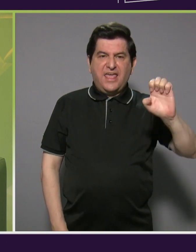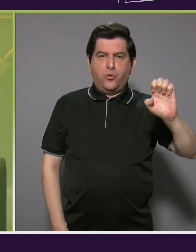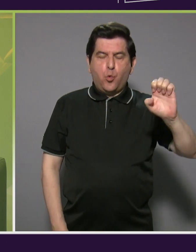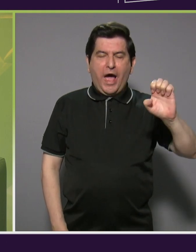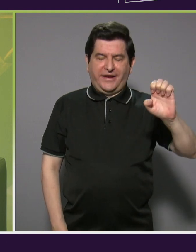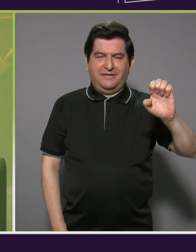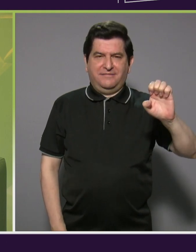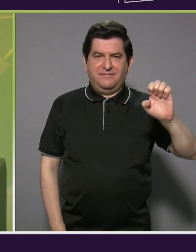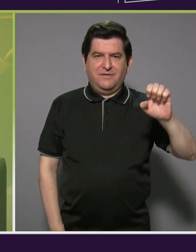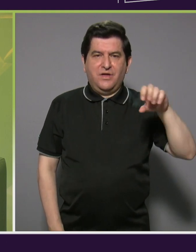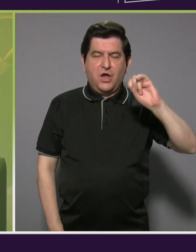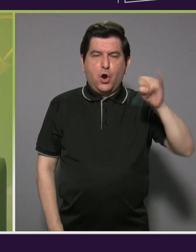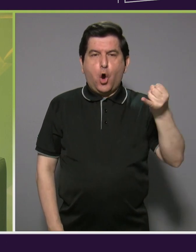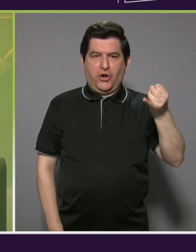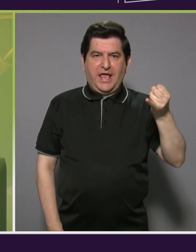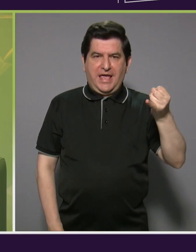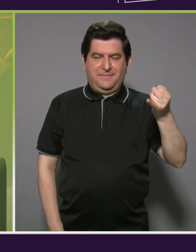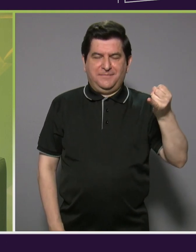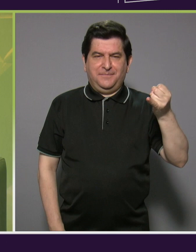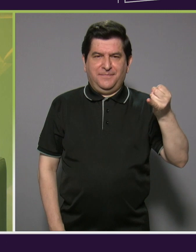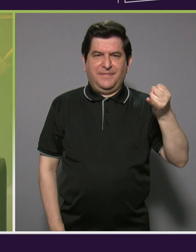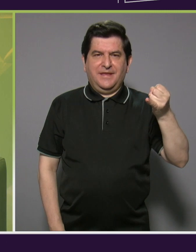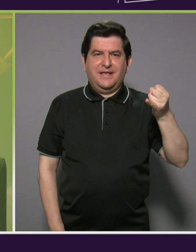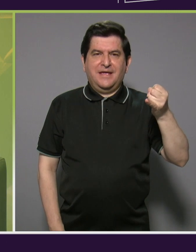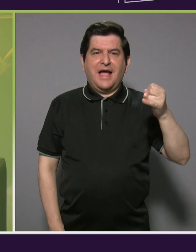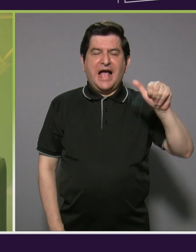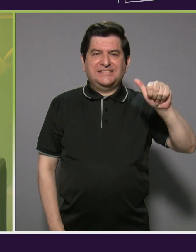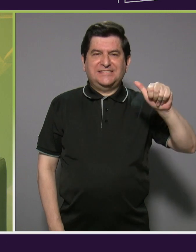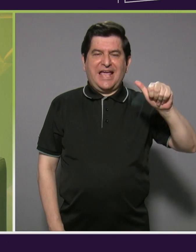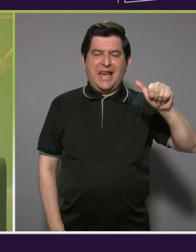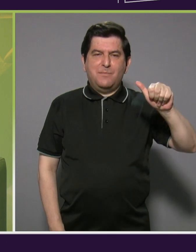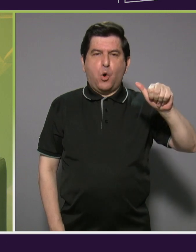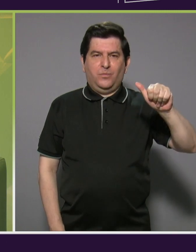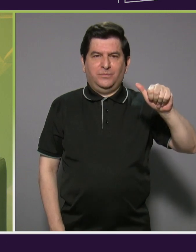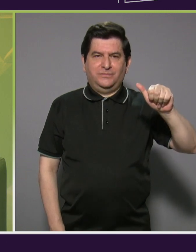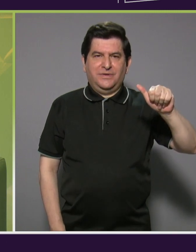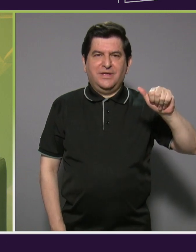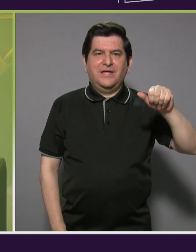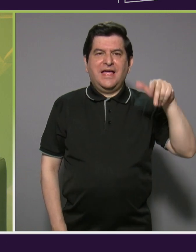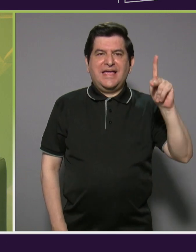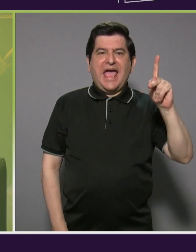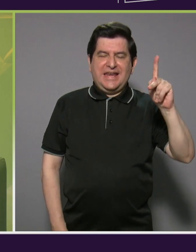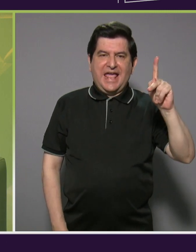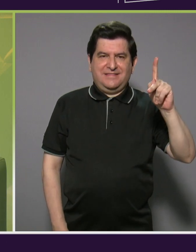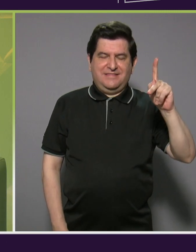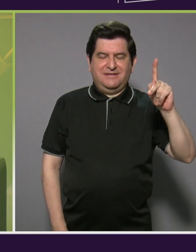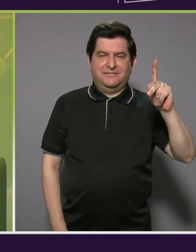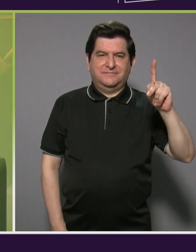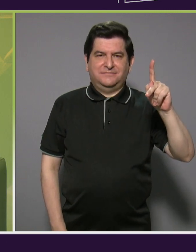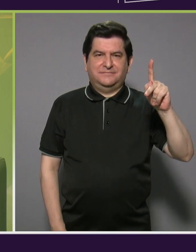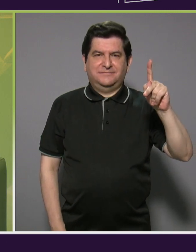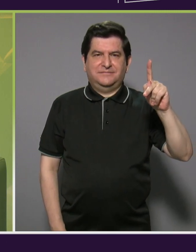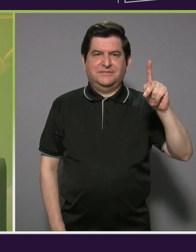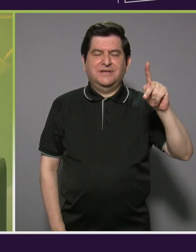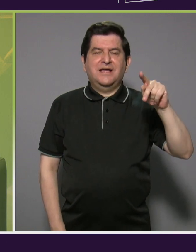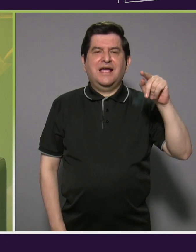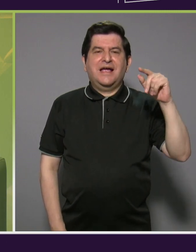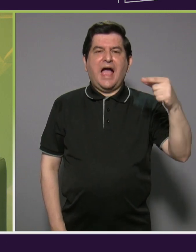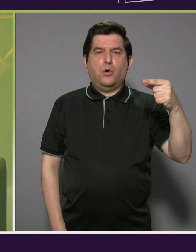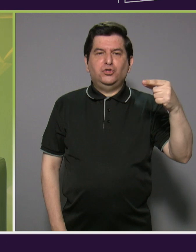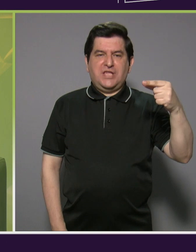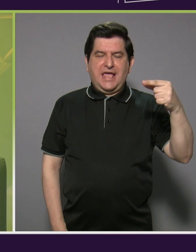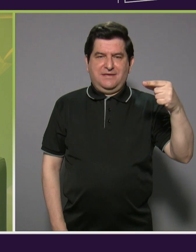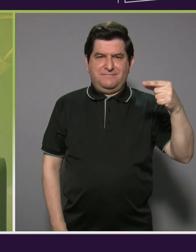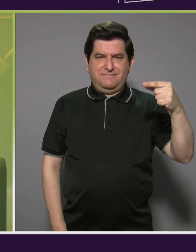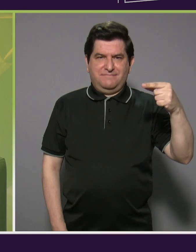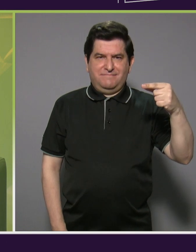Chacón Segura, Jorge Luis González González, Anselmo Morales Morales, Kenneth Josué Campos Suárez, Gaudín